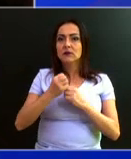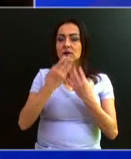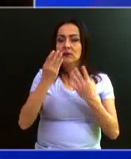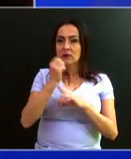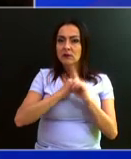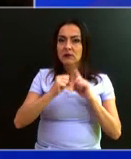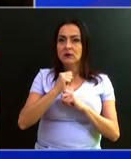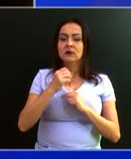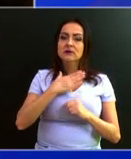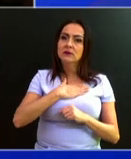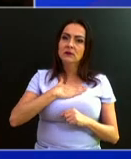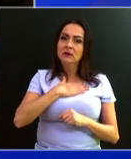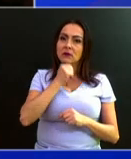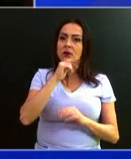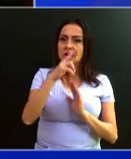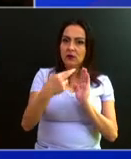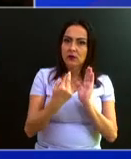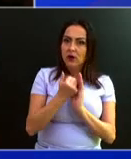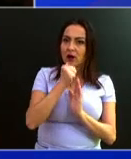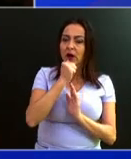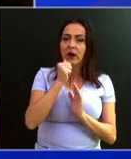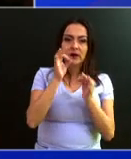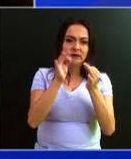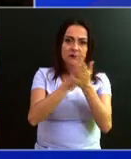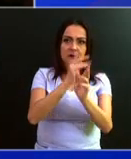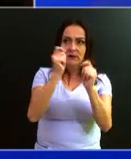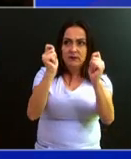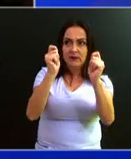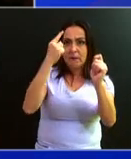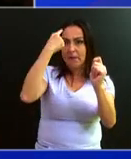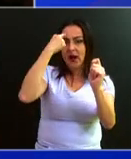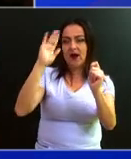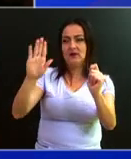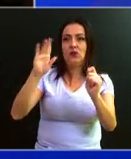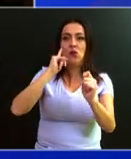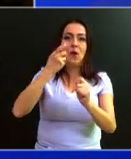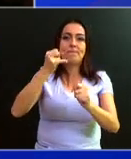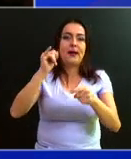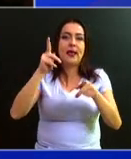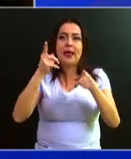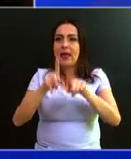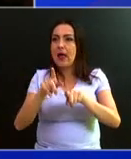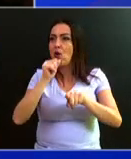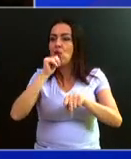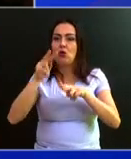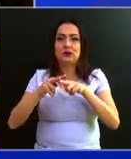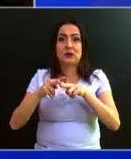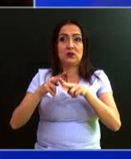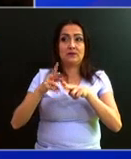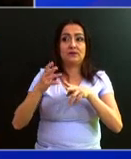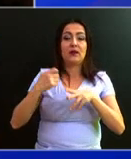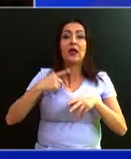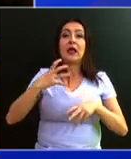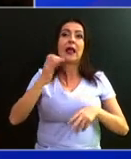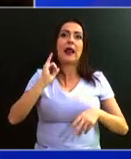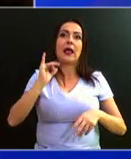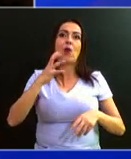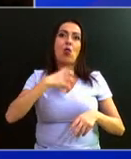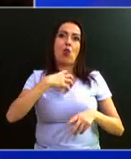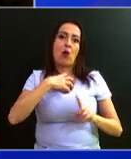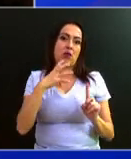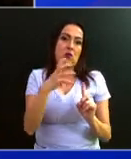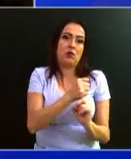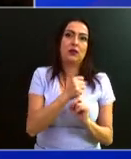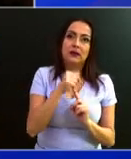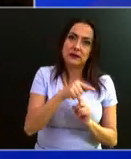casos, lamentablemente, pues un papel no es impedimento para que una persona, una expareja, un conocido y demás, pues que se cree dueña de esta persona, de